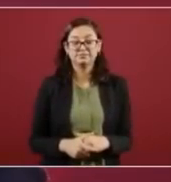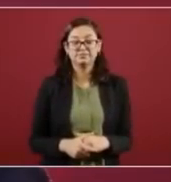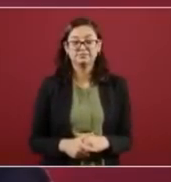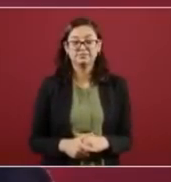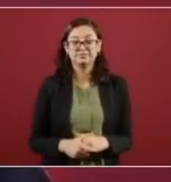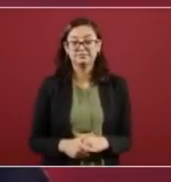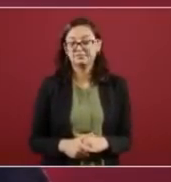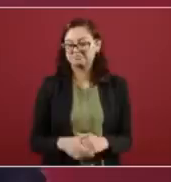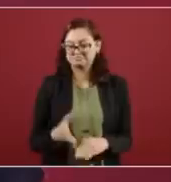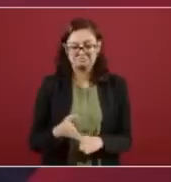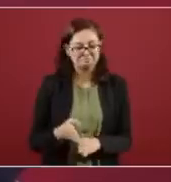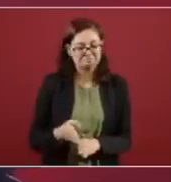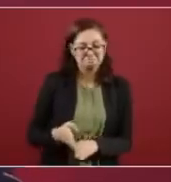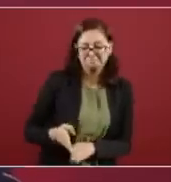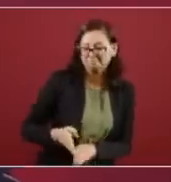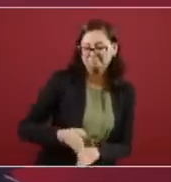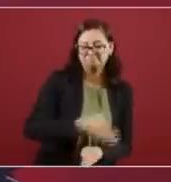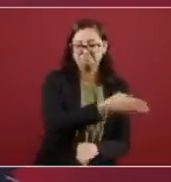predominaba